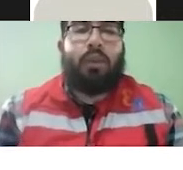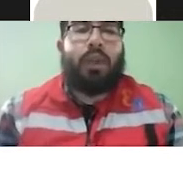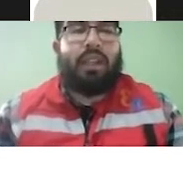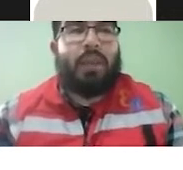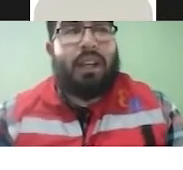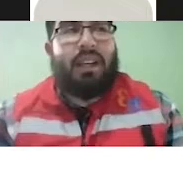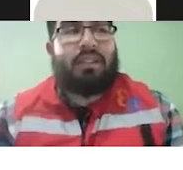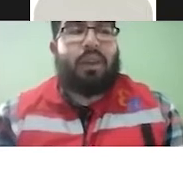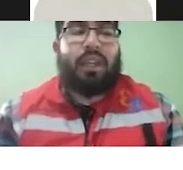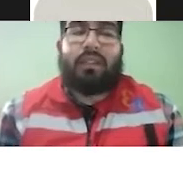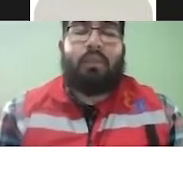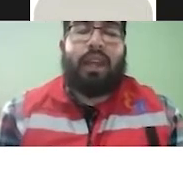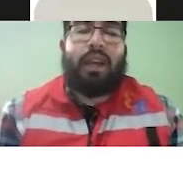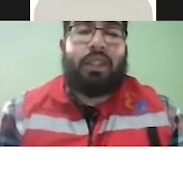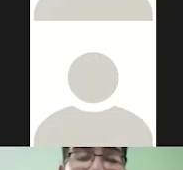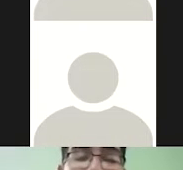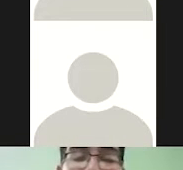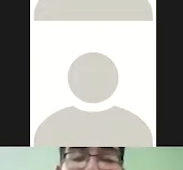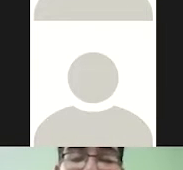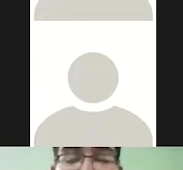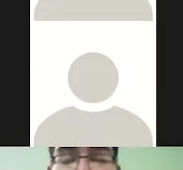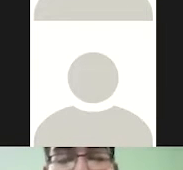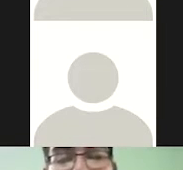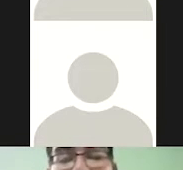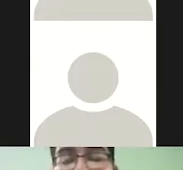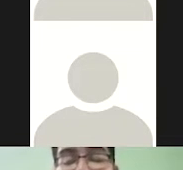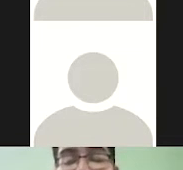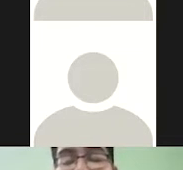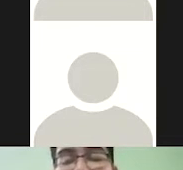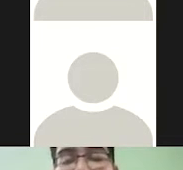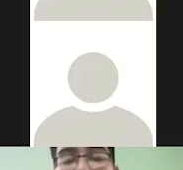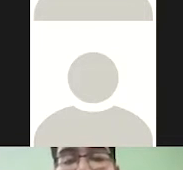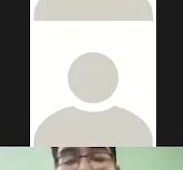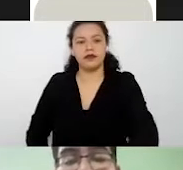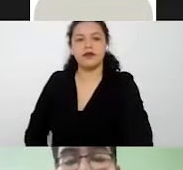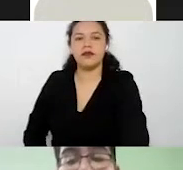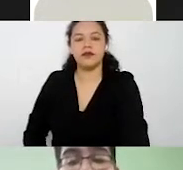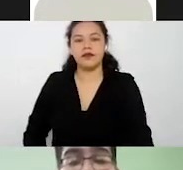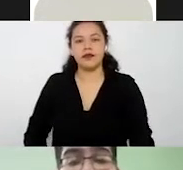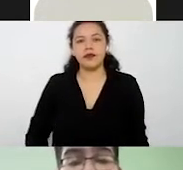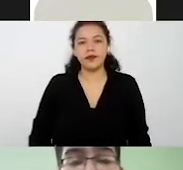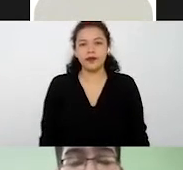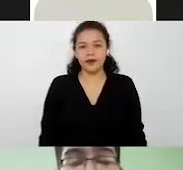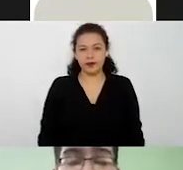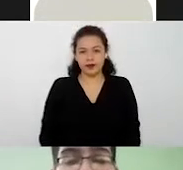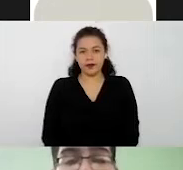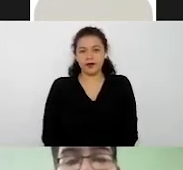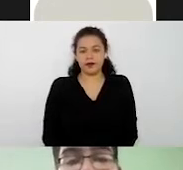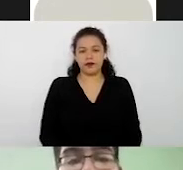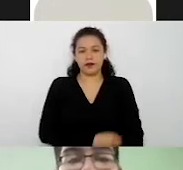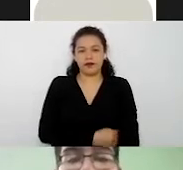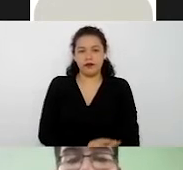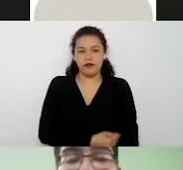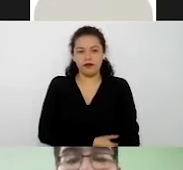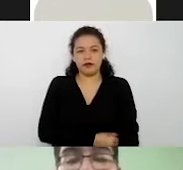una vuelta de más o que se puede acortar el camino por otro lugar, que podríamos buscar otras soluciones. Y es importante que para todo